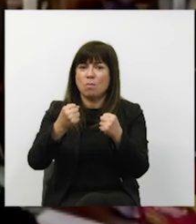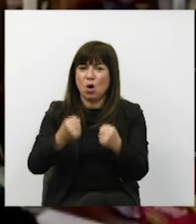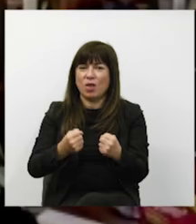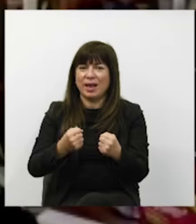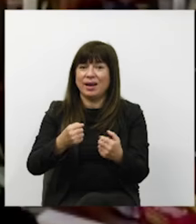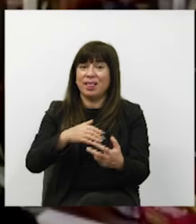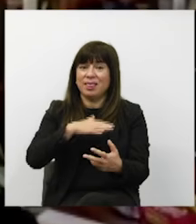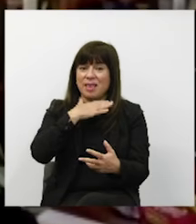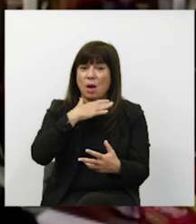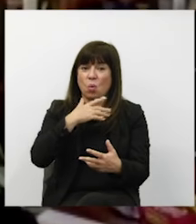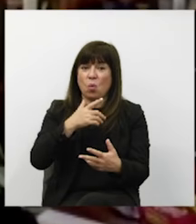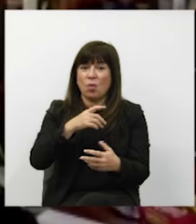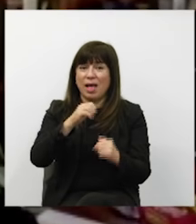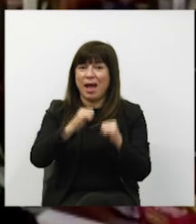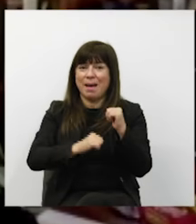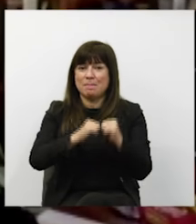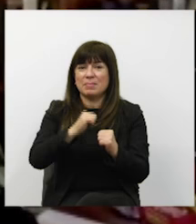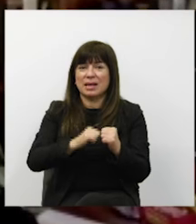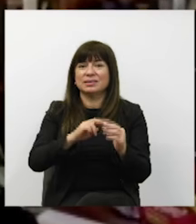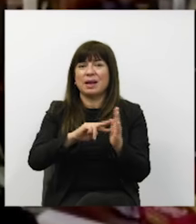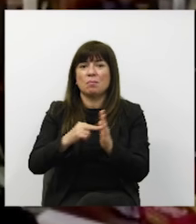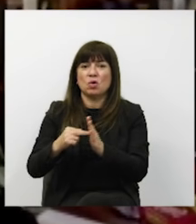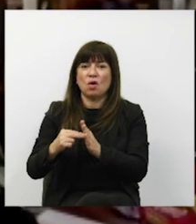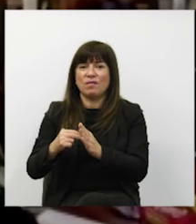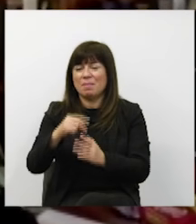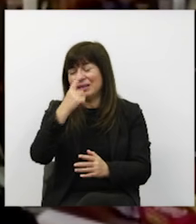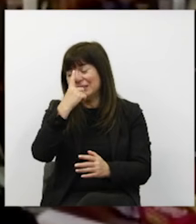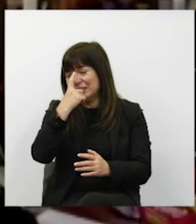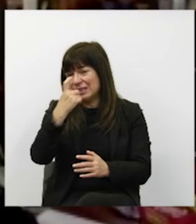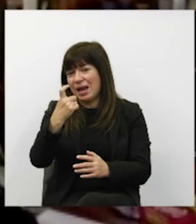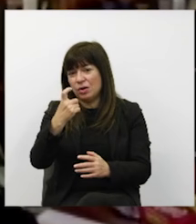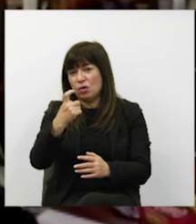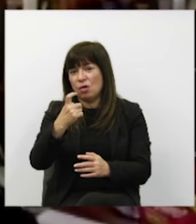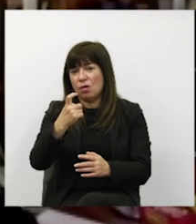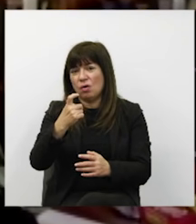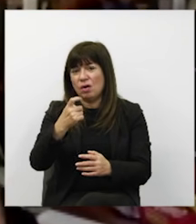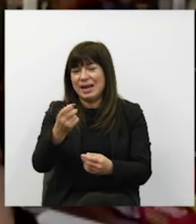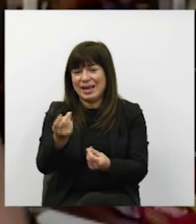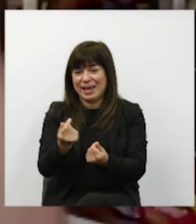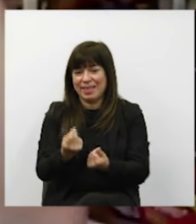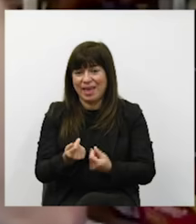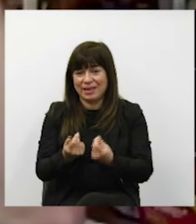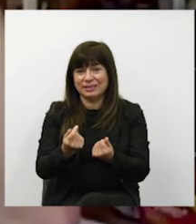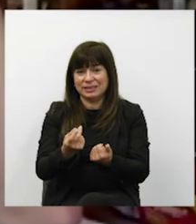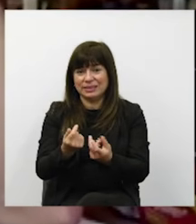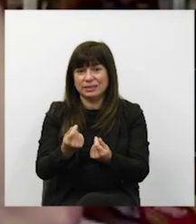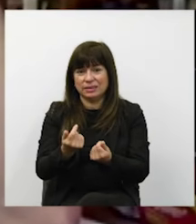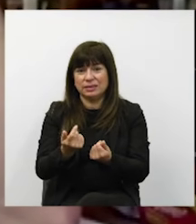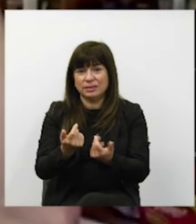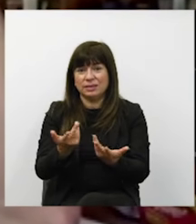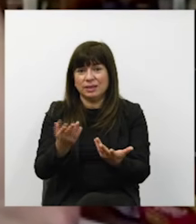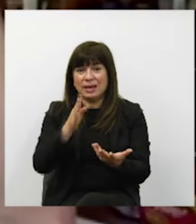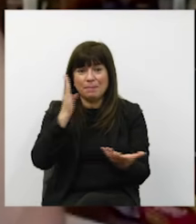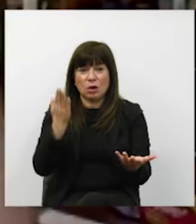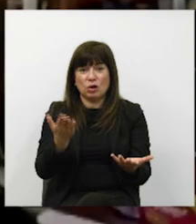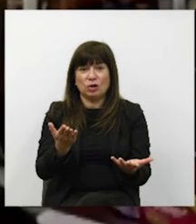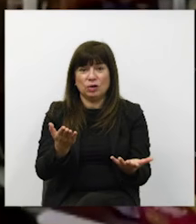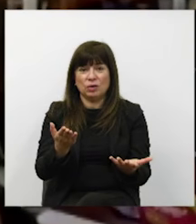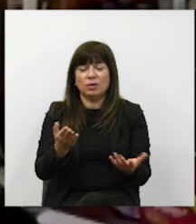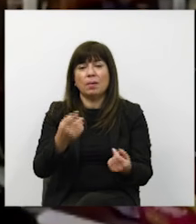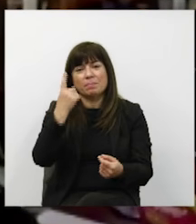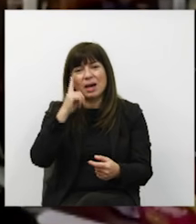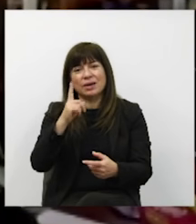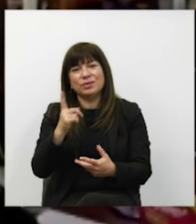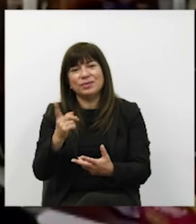deuda de estas empresas, que van a estar con problemas serios de liquidez y de solvencia contable, pero no